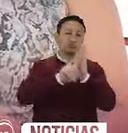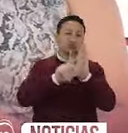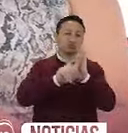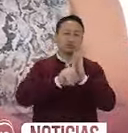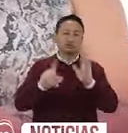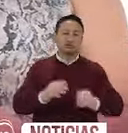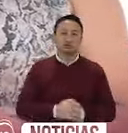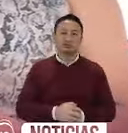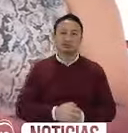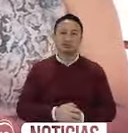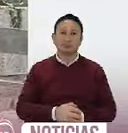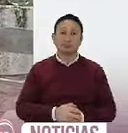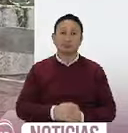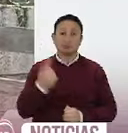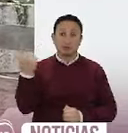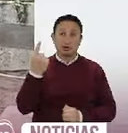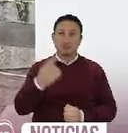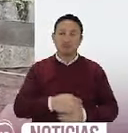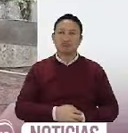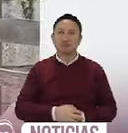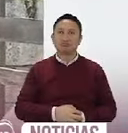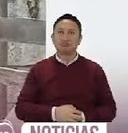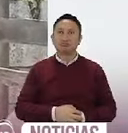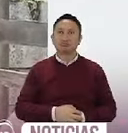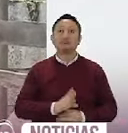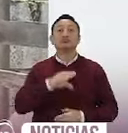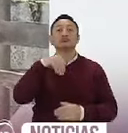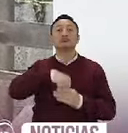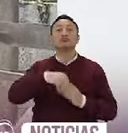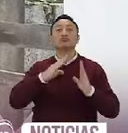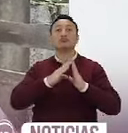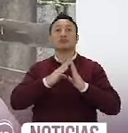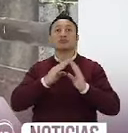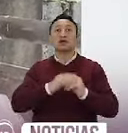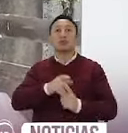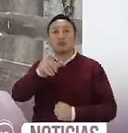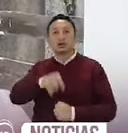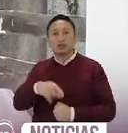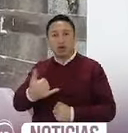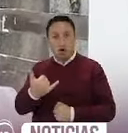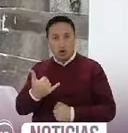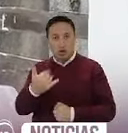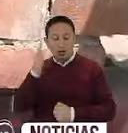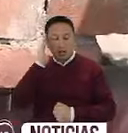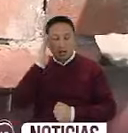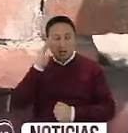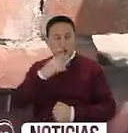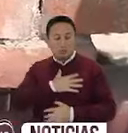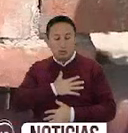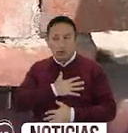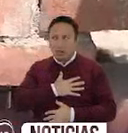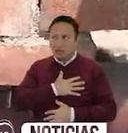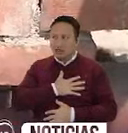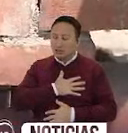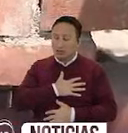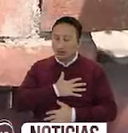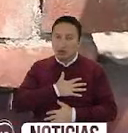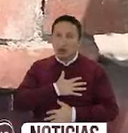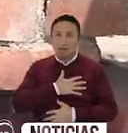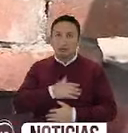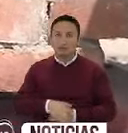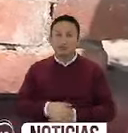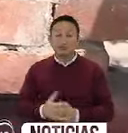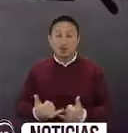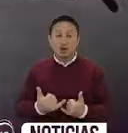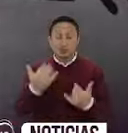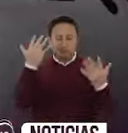estuvieron adentro, no es la primera vez. En el interior de la vivienda, el sueño de los propietarios se convertía en una pesadilla. Entre el miedo y